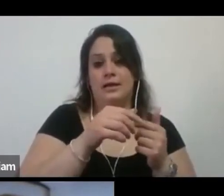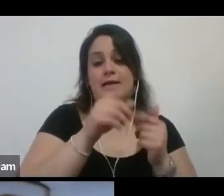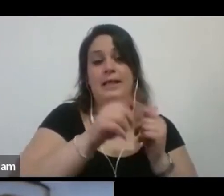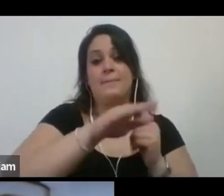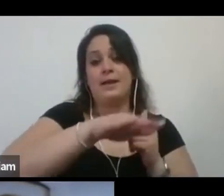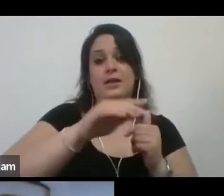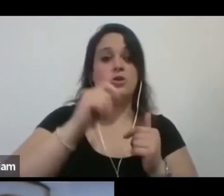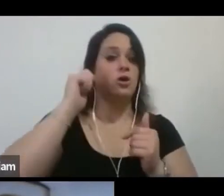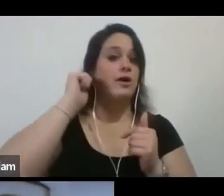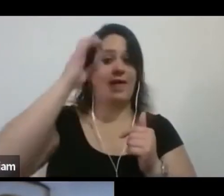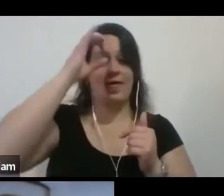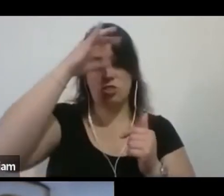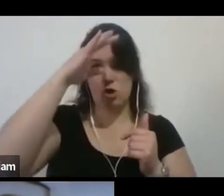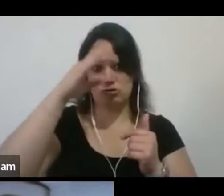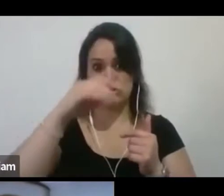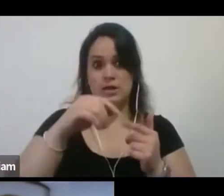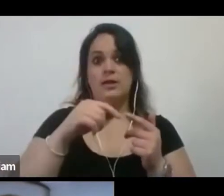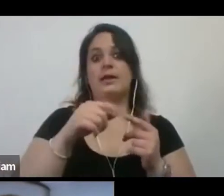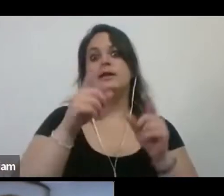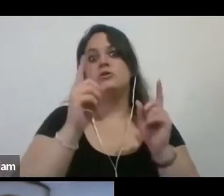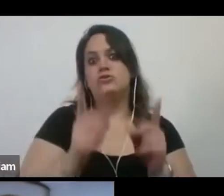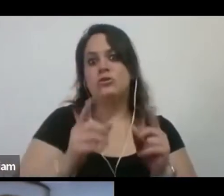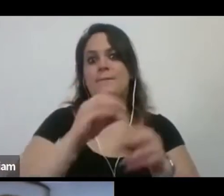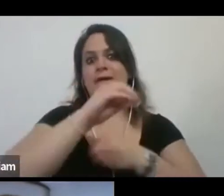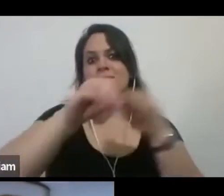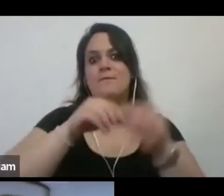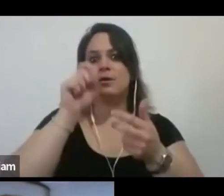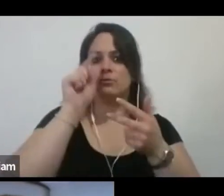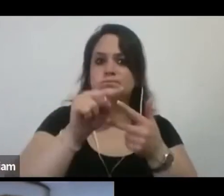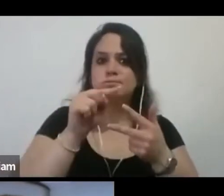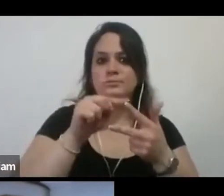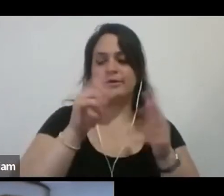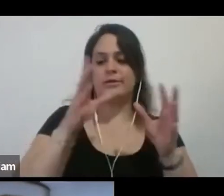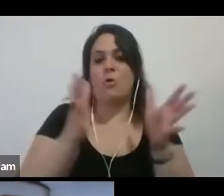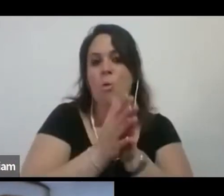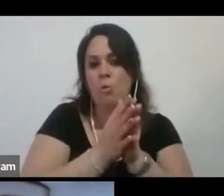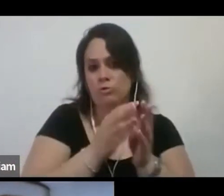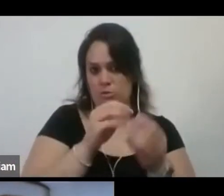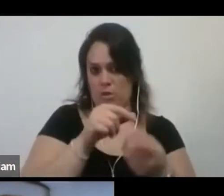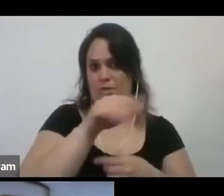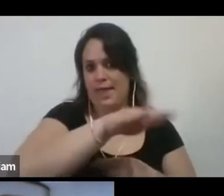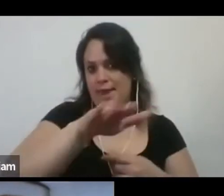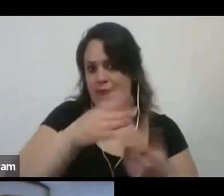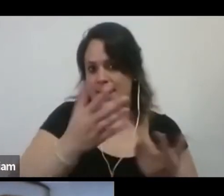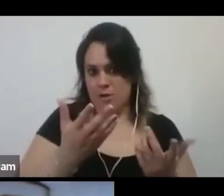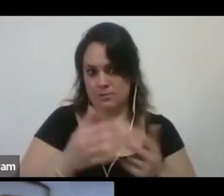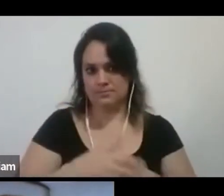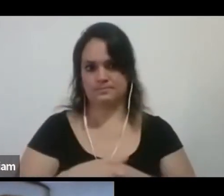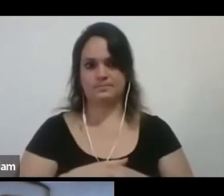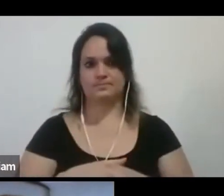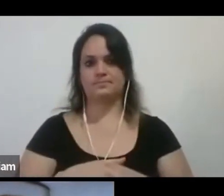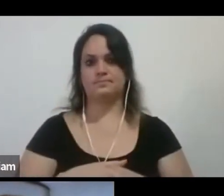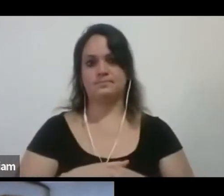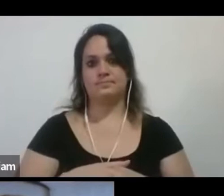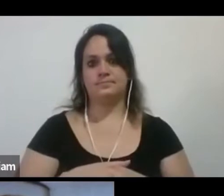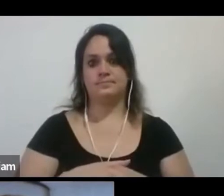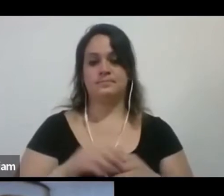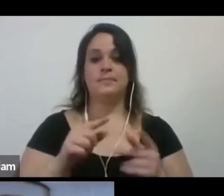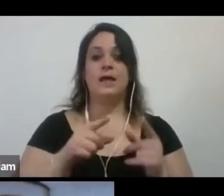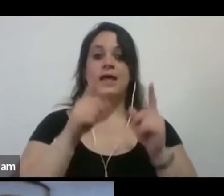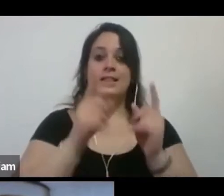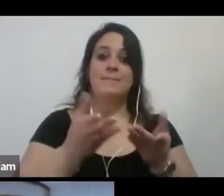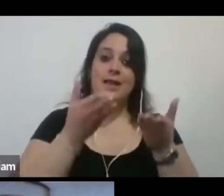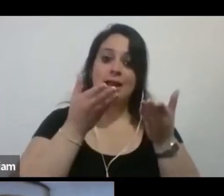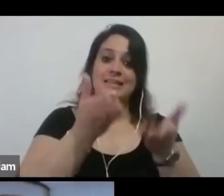los chicos, sino también la familia incorporada dentro de estos espacios. La asistencia